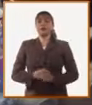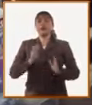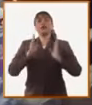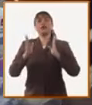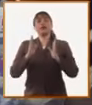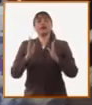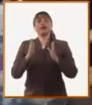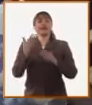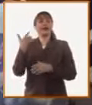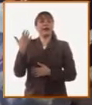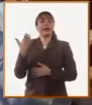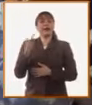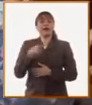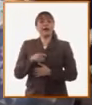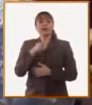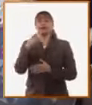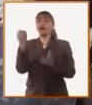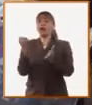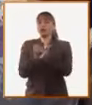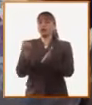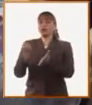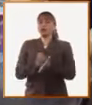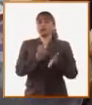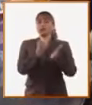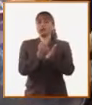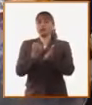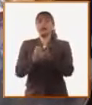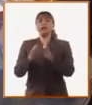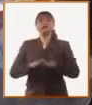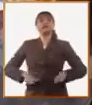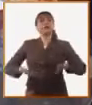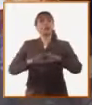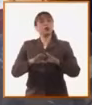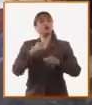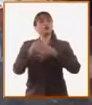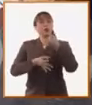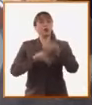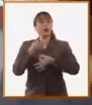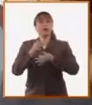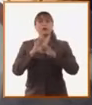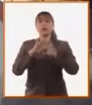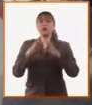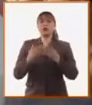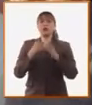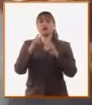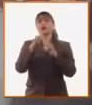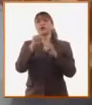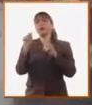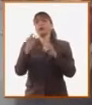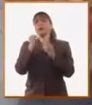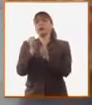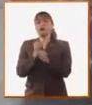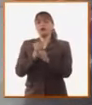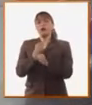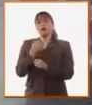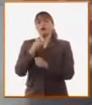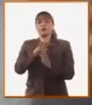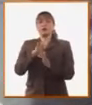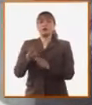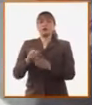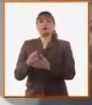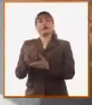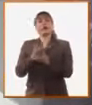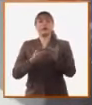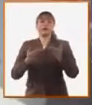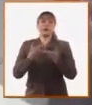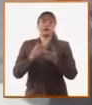ya la actualización de su... Todas las mesas redondas nos salía el tema de estos trabajadores. Y fue muy bueno que se hiciera... Intercambiar,